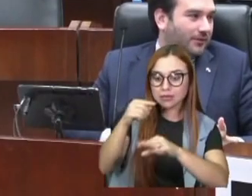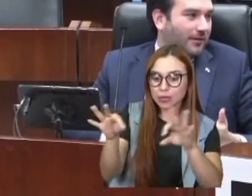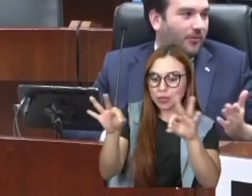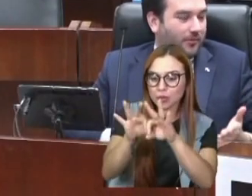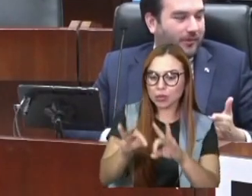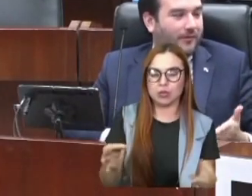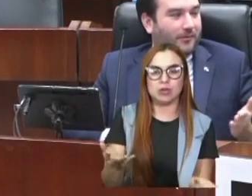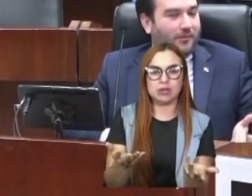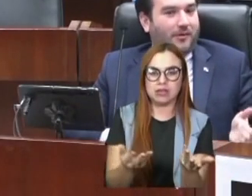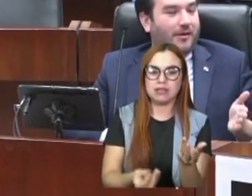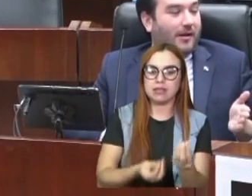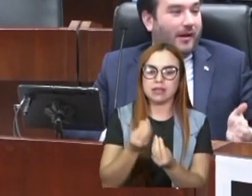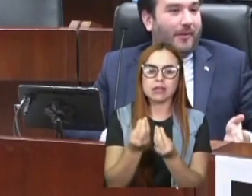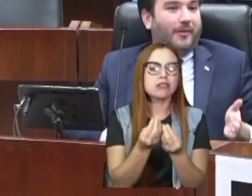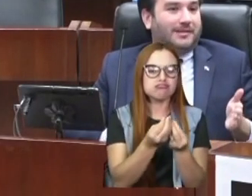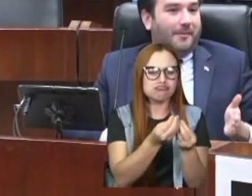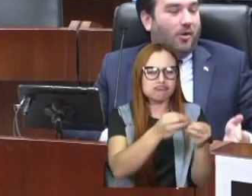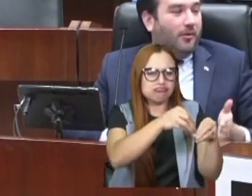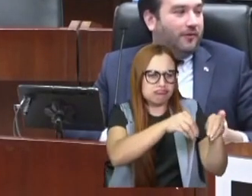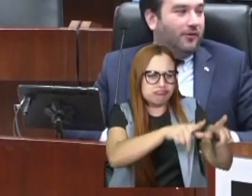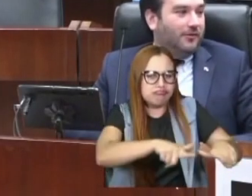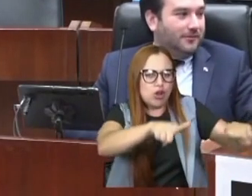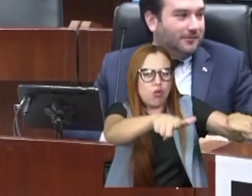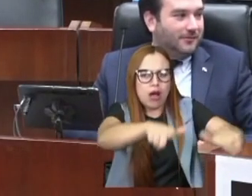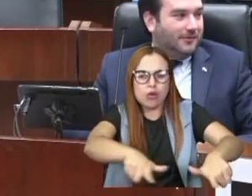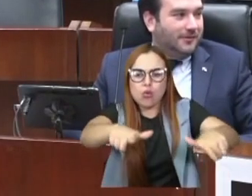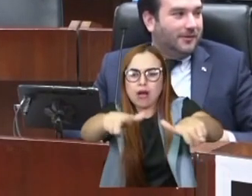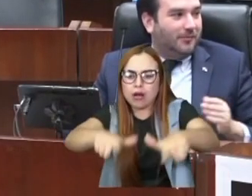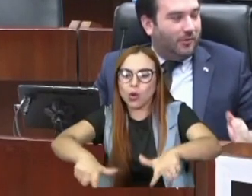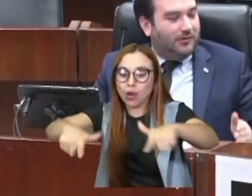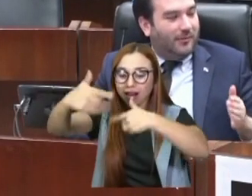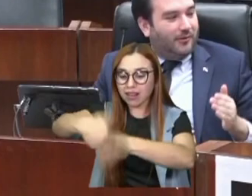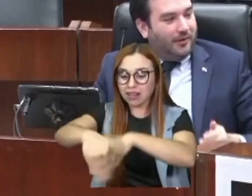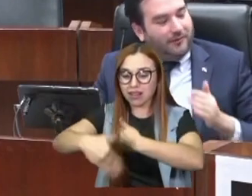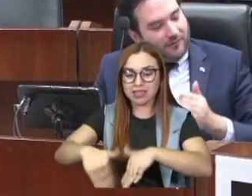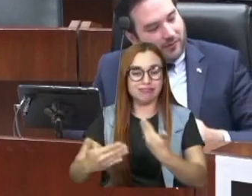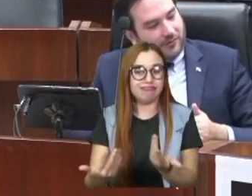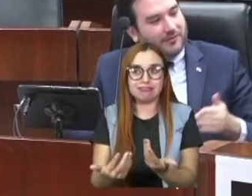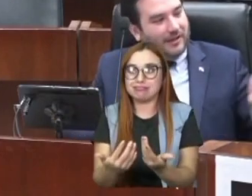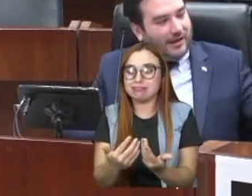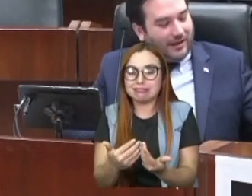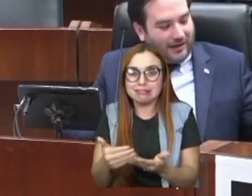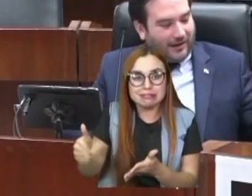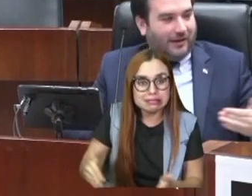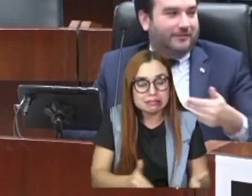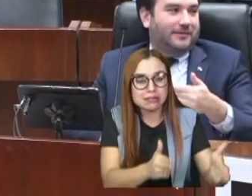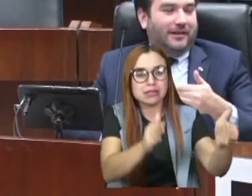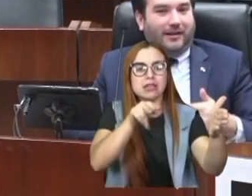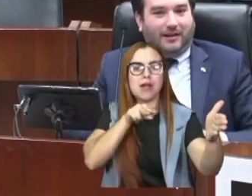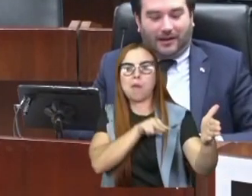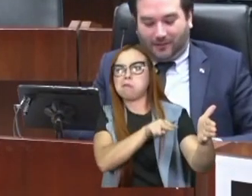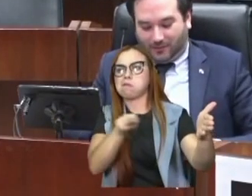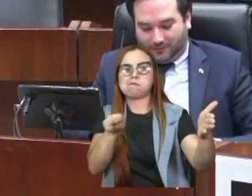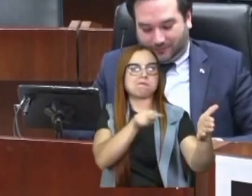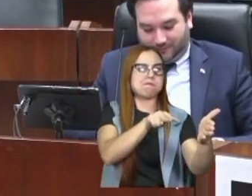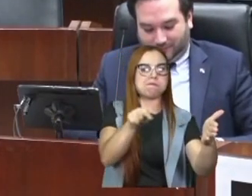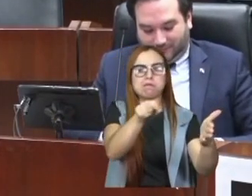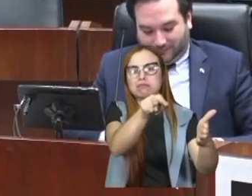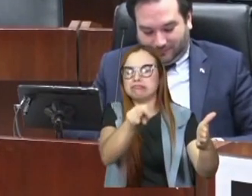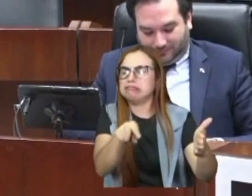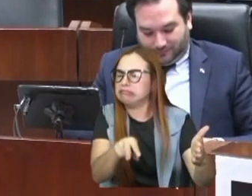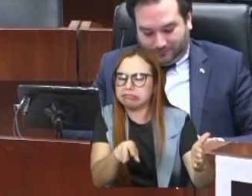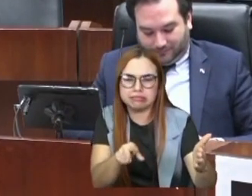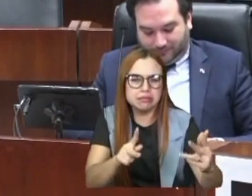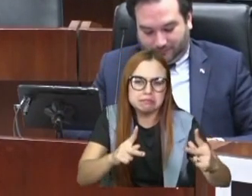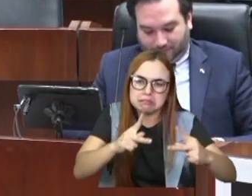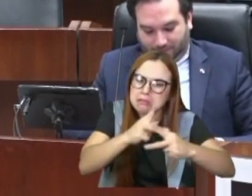Sevilla, el de la Unión de Piña. Y todos los caminos, las calles de Coclecito, no se mira hacia el distrito Martorrijo, que lleva el nombre de